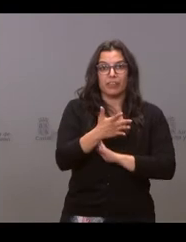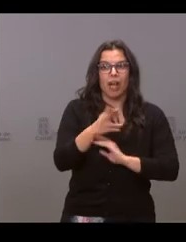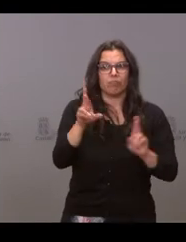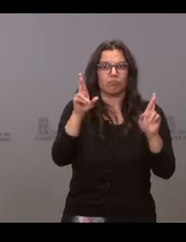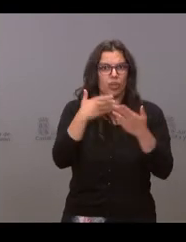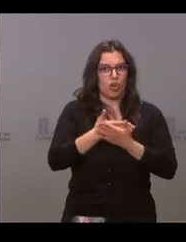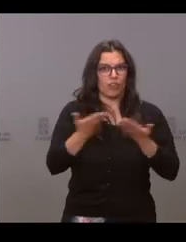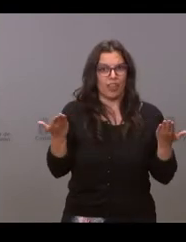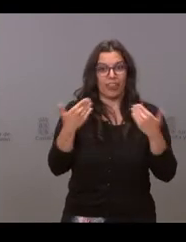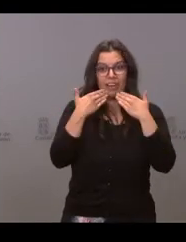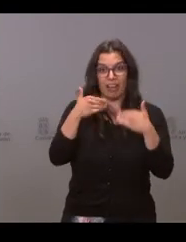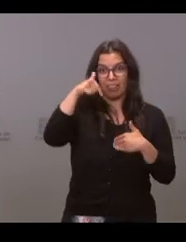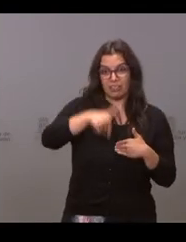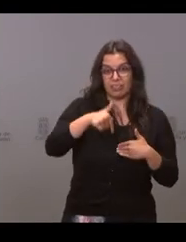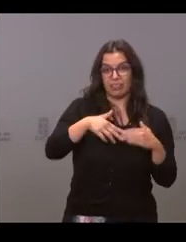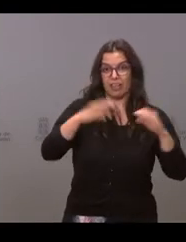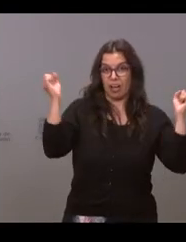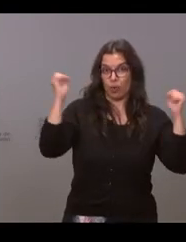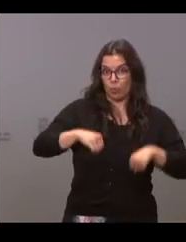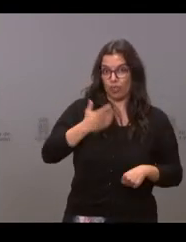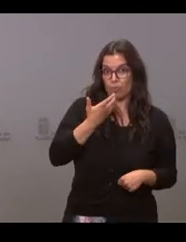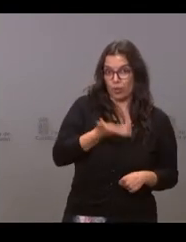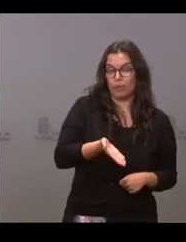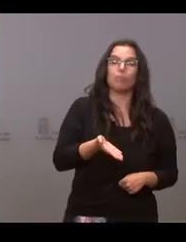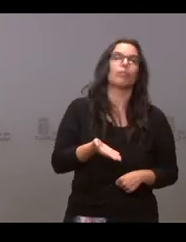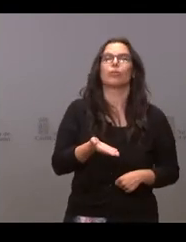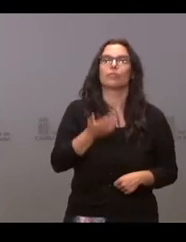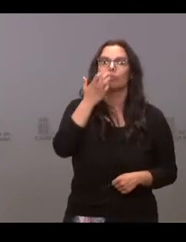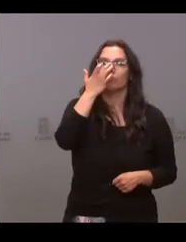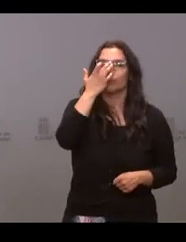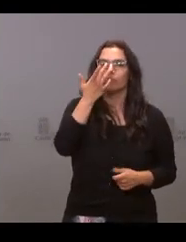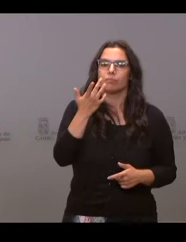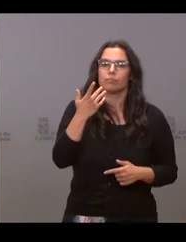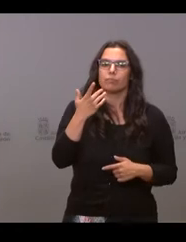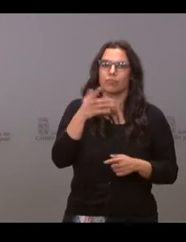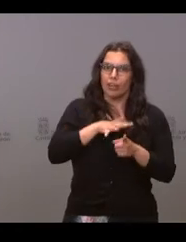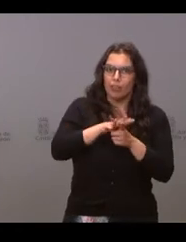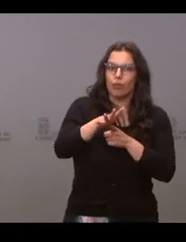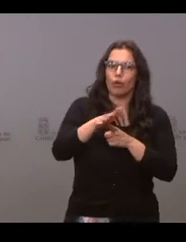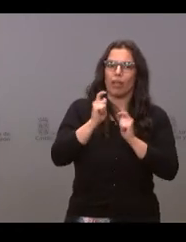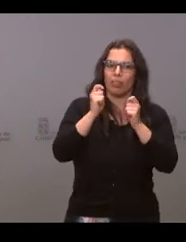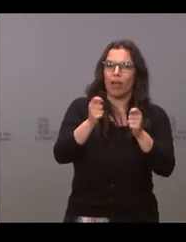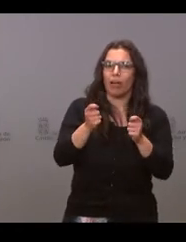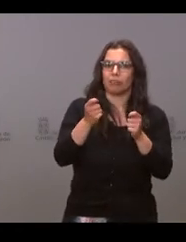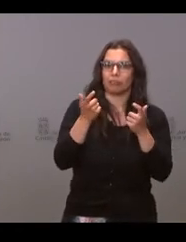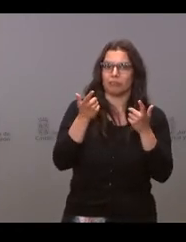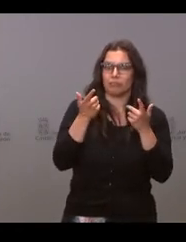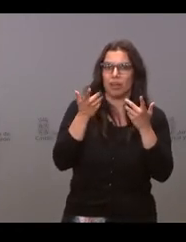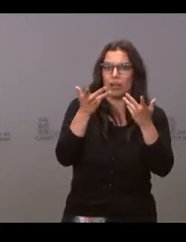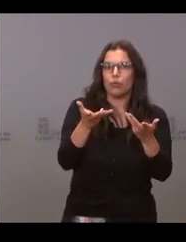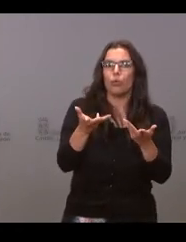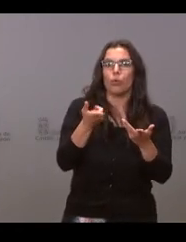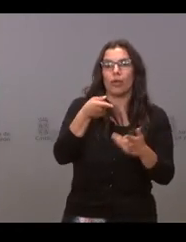estos acuerdos que hoy aquí hemos firmado van a contribuir junto con las políticas